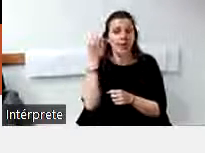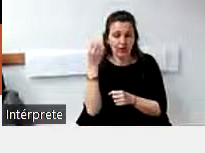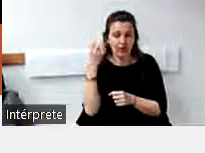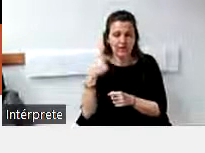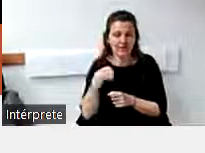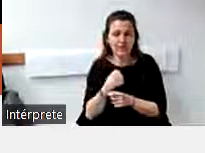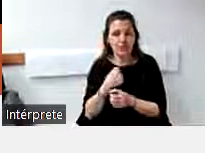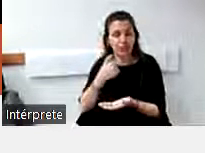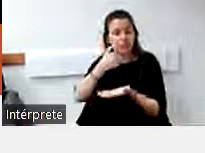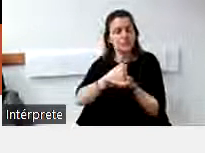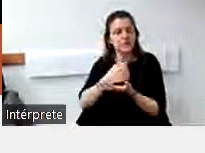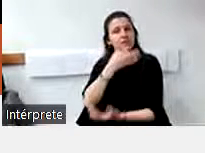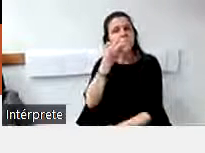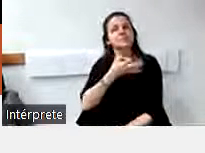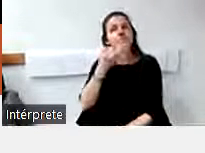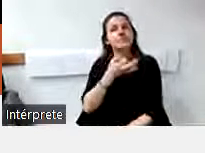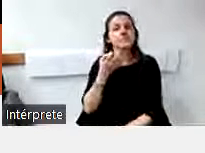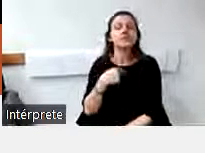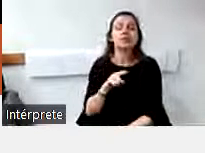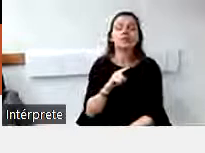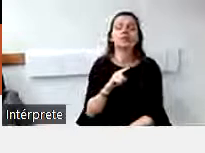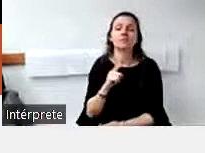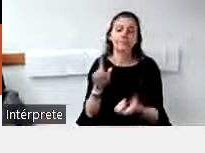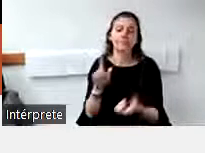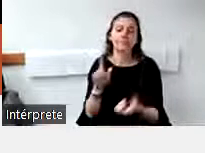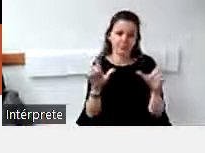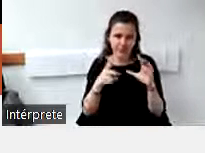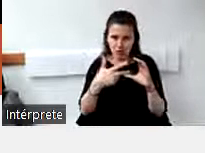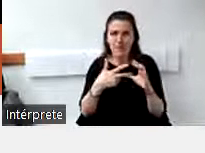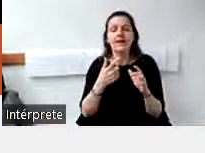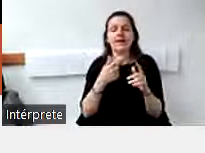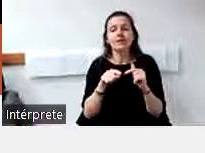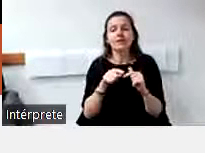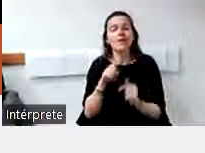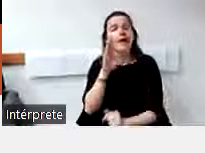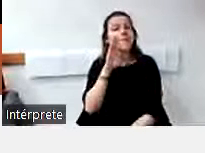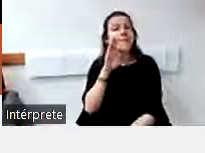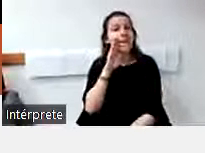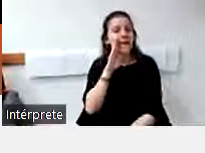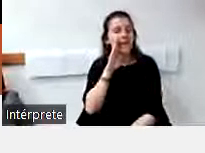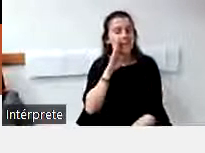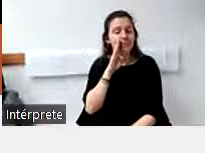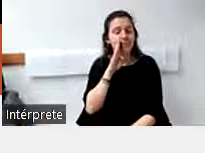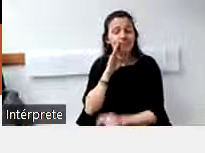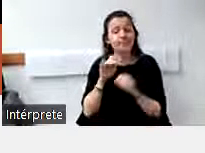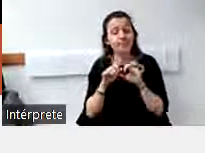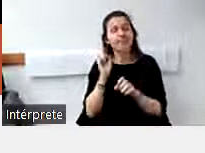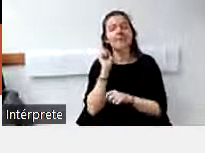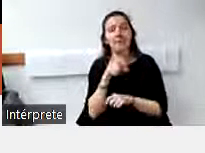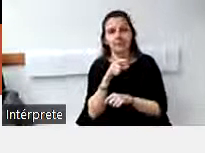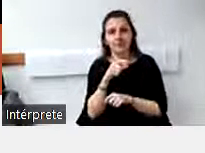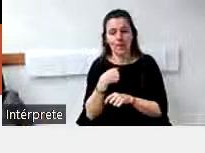en el chat una mamá había puesto: mi hijo Dani tiene 17 años,